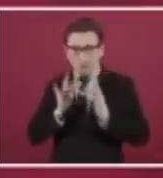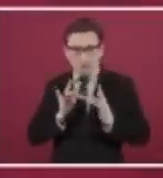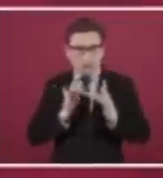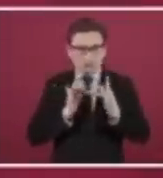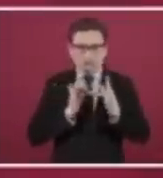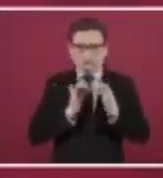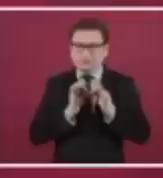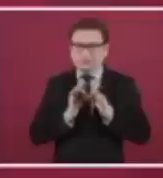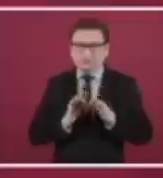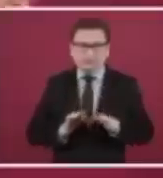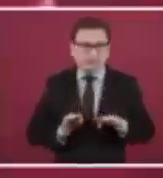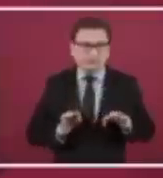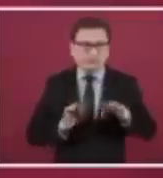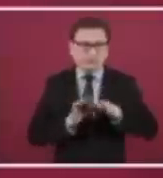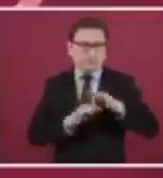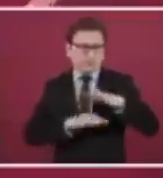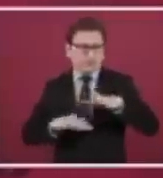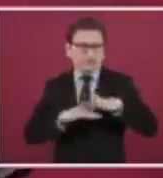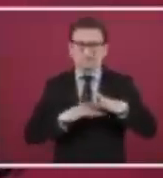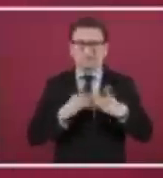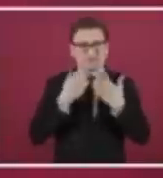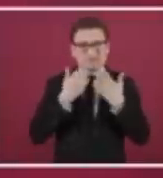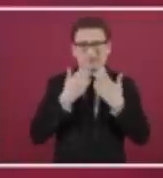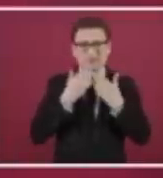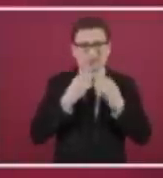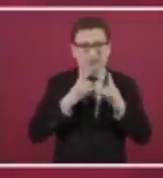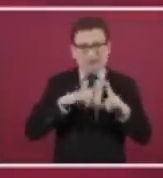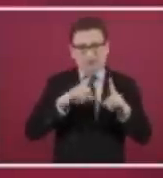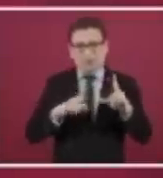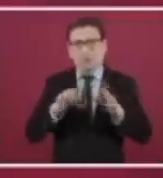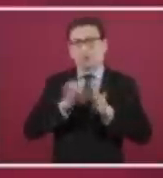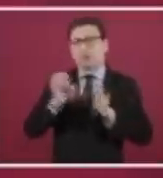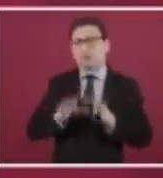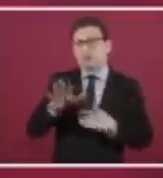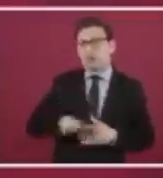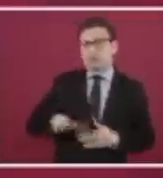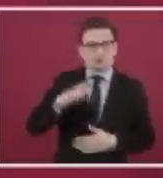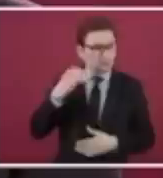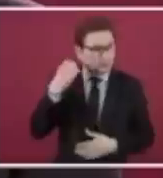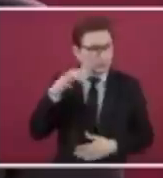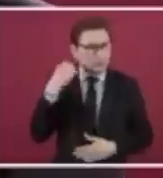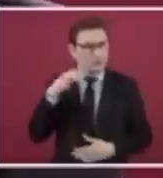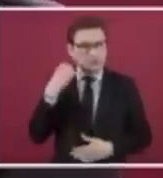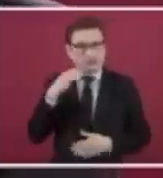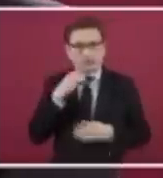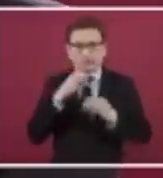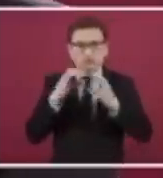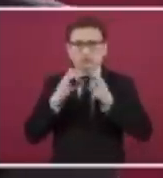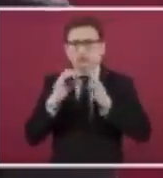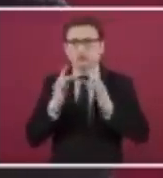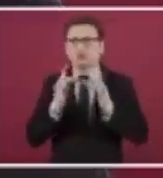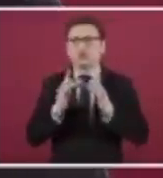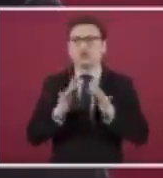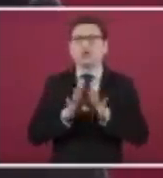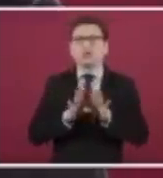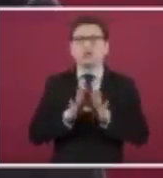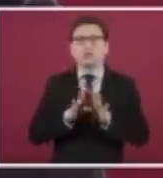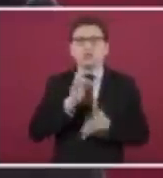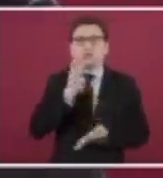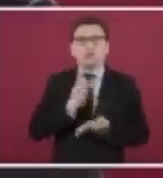fundamental. En todo el territorio de Oaxaca solo se pudo comunicar por